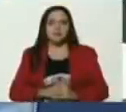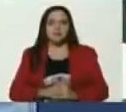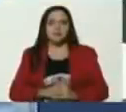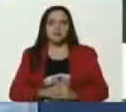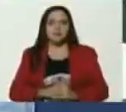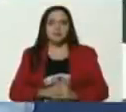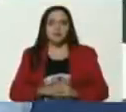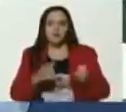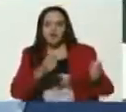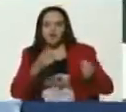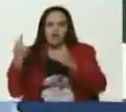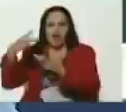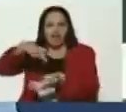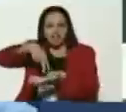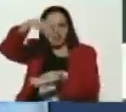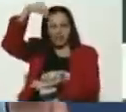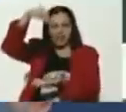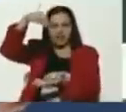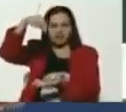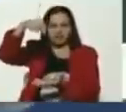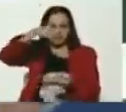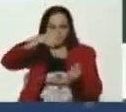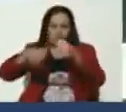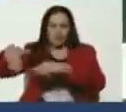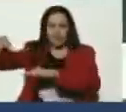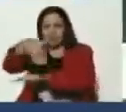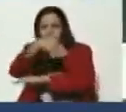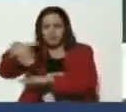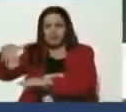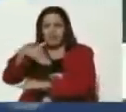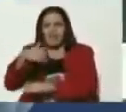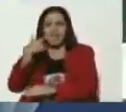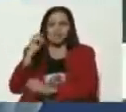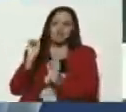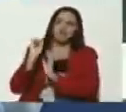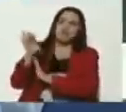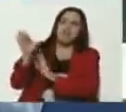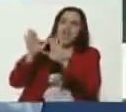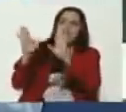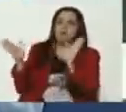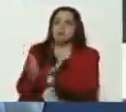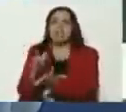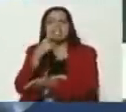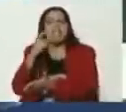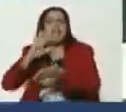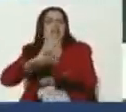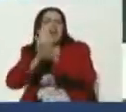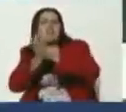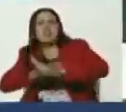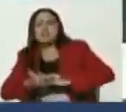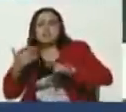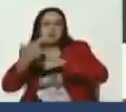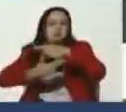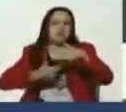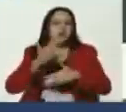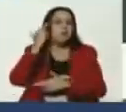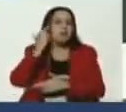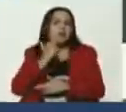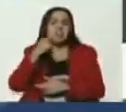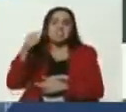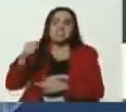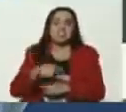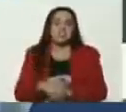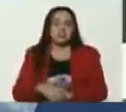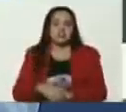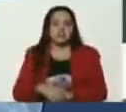al distribuidor Altamira, y desde allí enviarle un mensaje al mundo que estaban derrocando a la revolución bolivariana. ¿Qué hizo nuestro